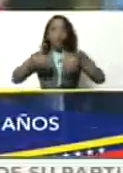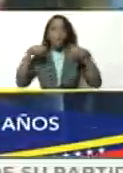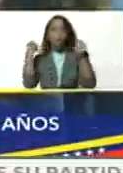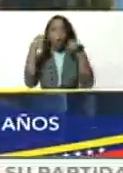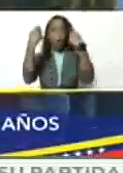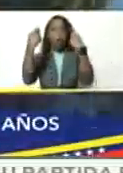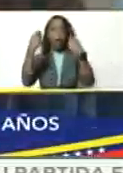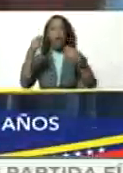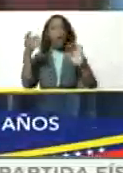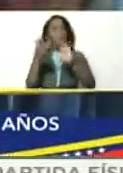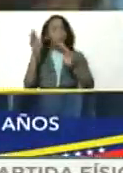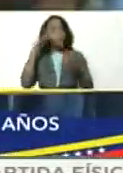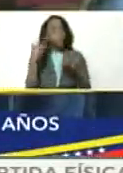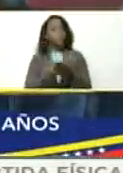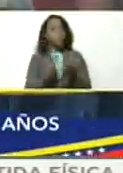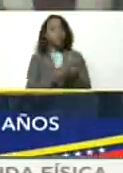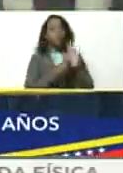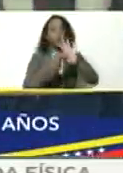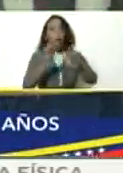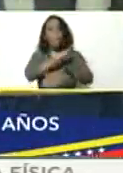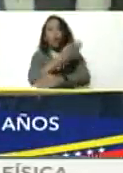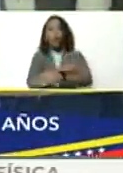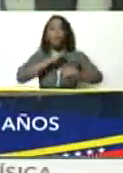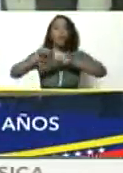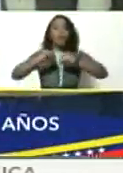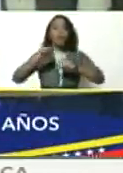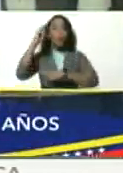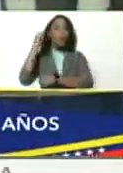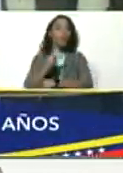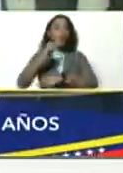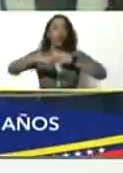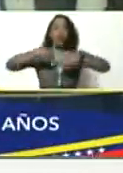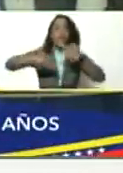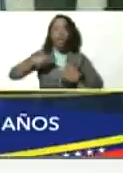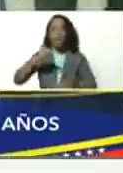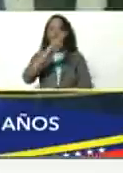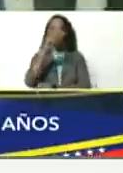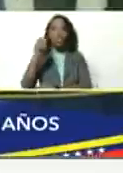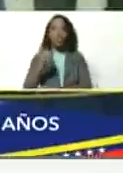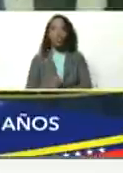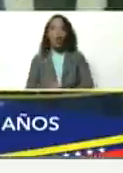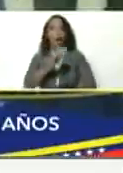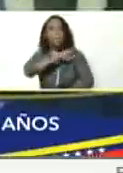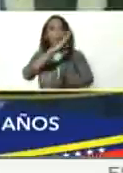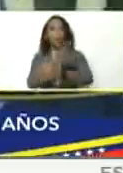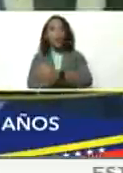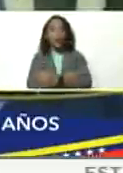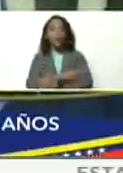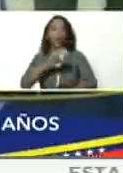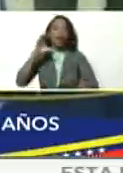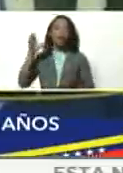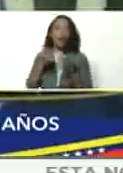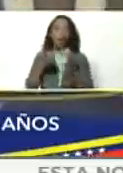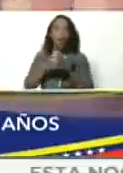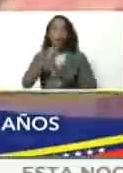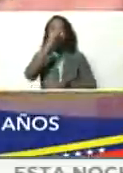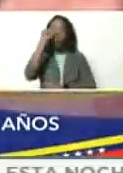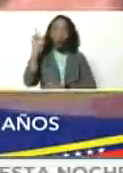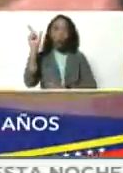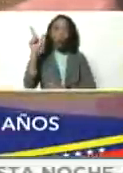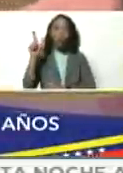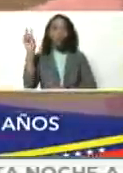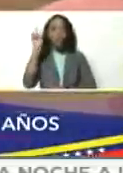cual demuestra el poder del movimiento bolivariano revolucionario 200, el poder del Partido Socialista Unido de